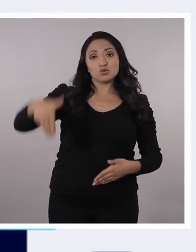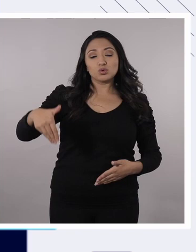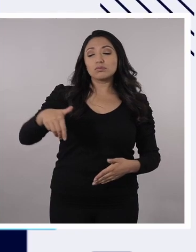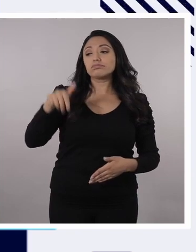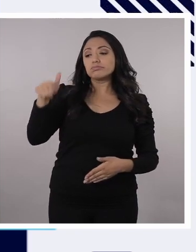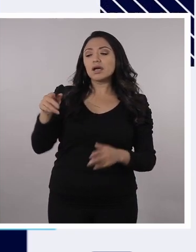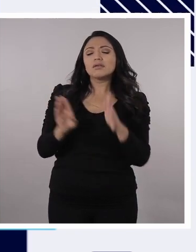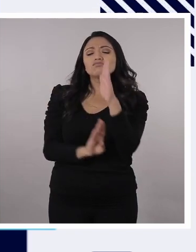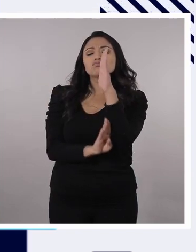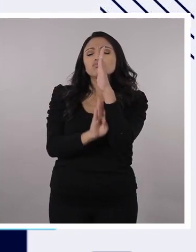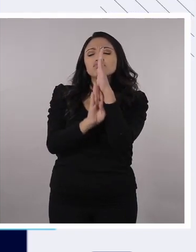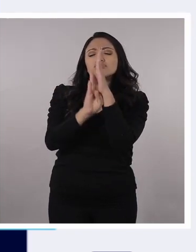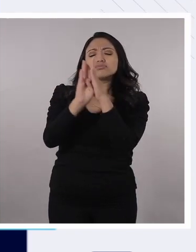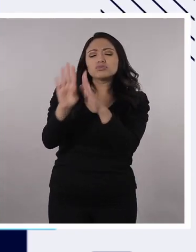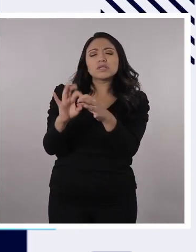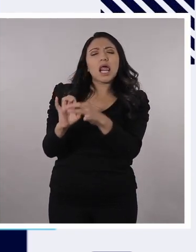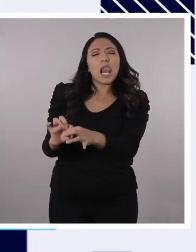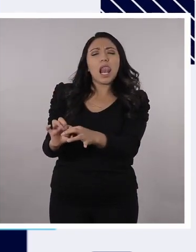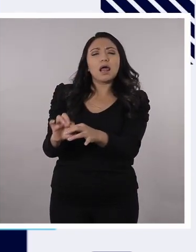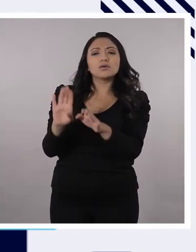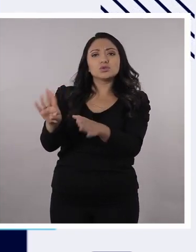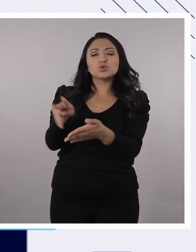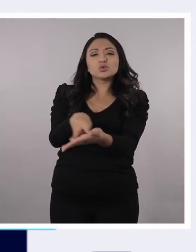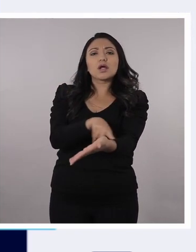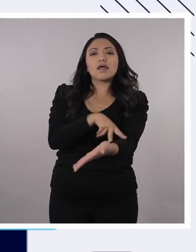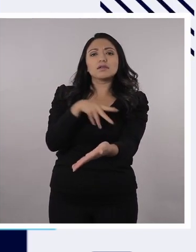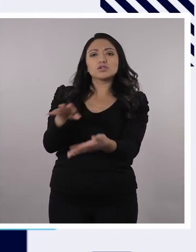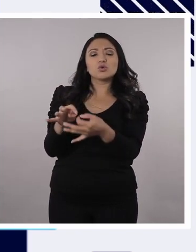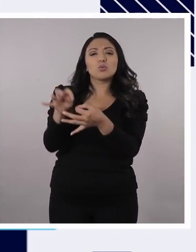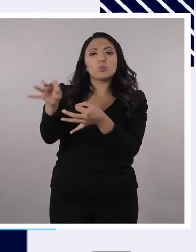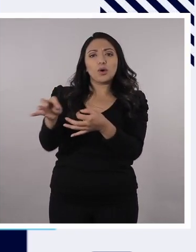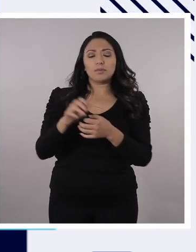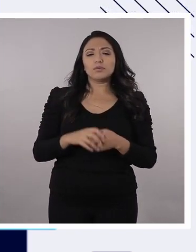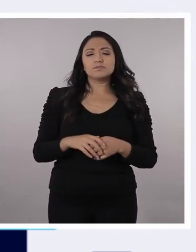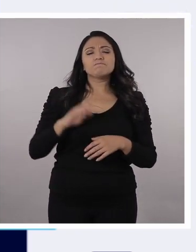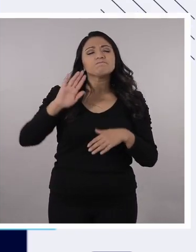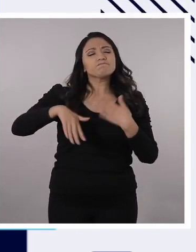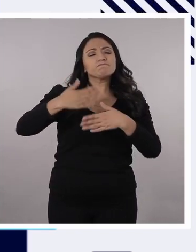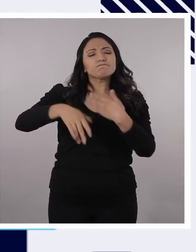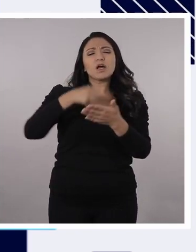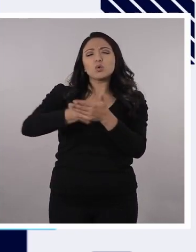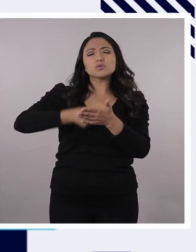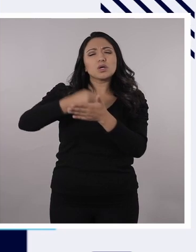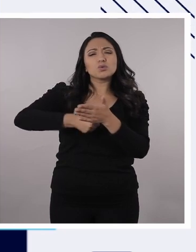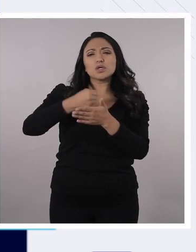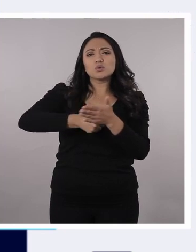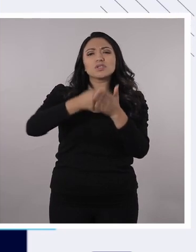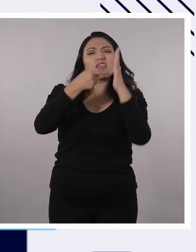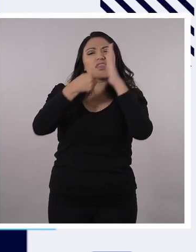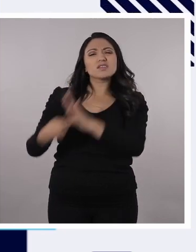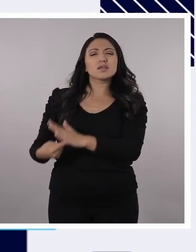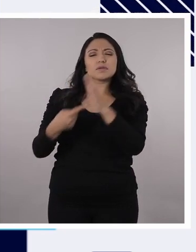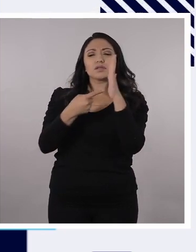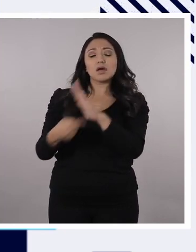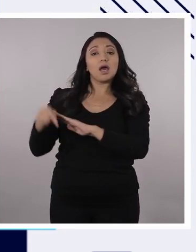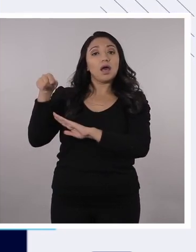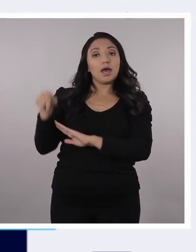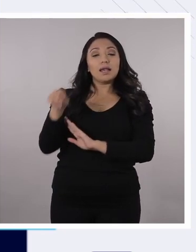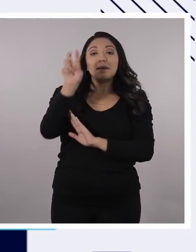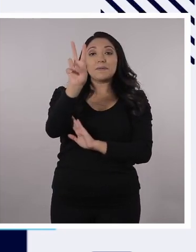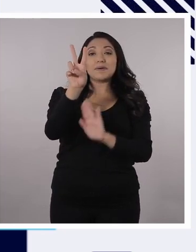entorno rural y muy ligado a las tradiciones de su pueblo. Tras una larga lucha contra el racismo y 27 años de